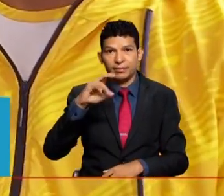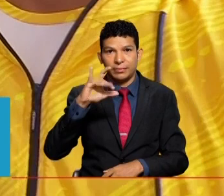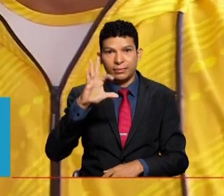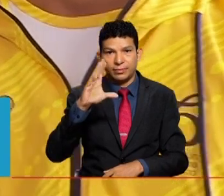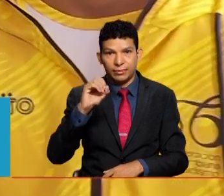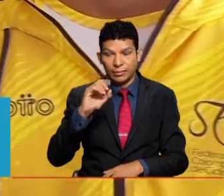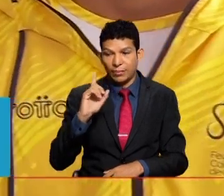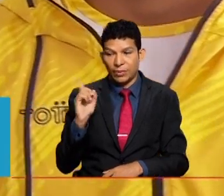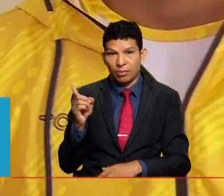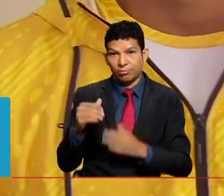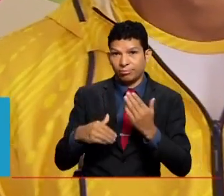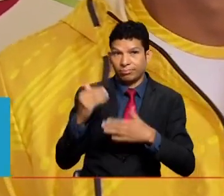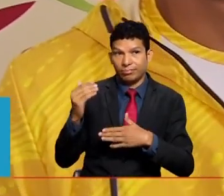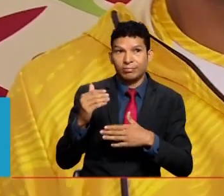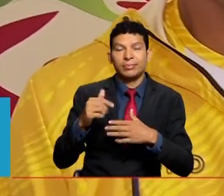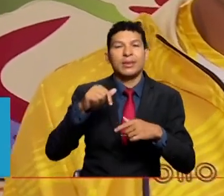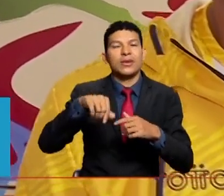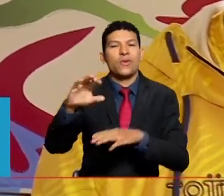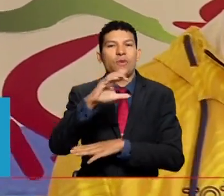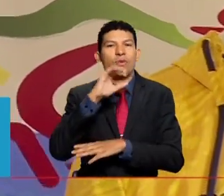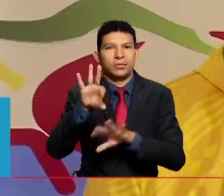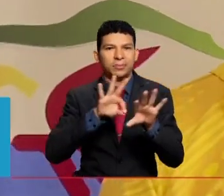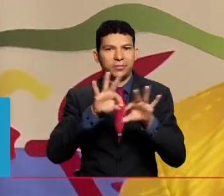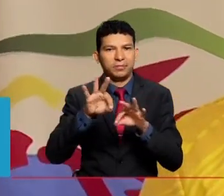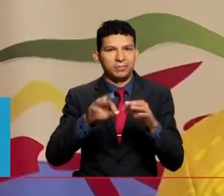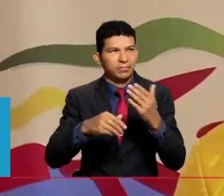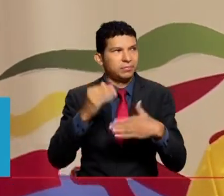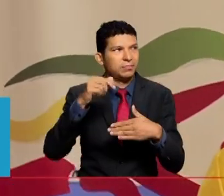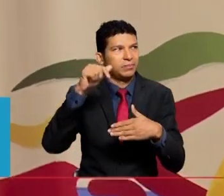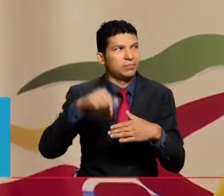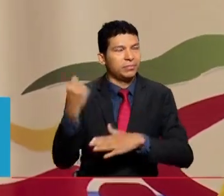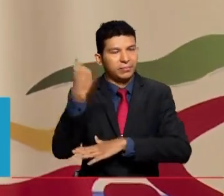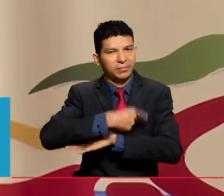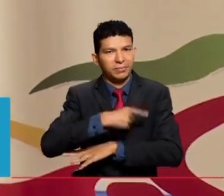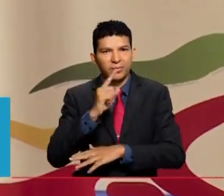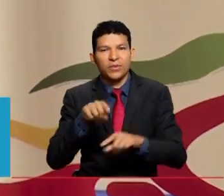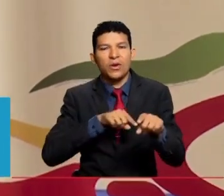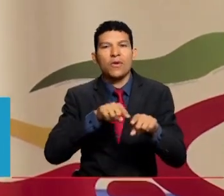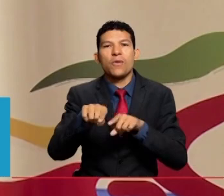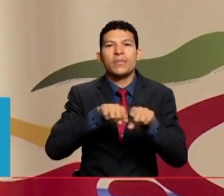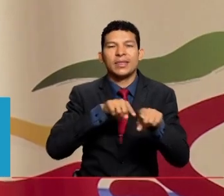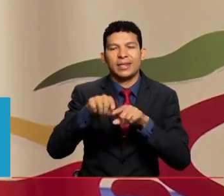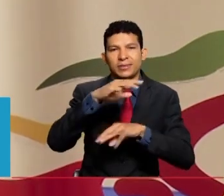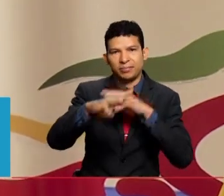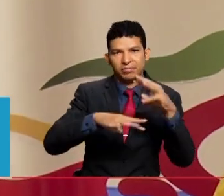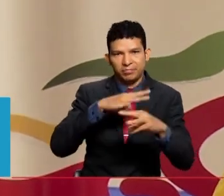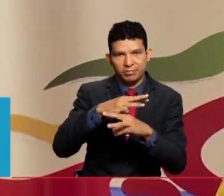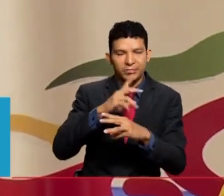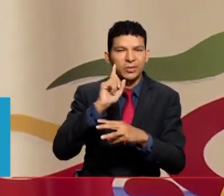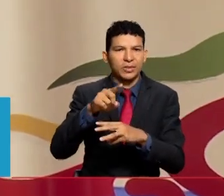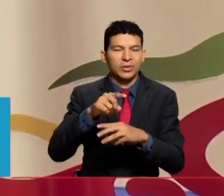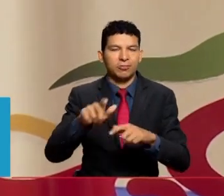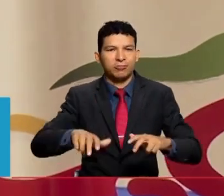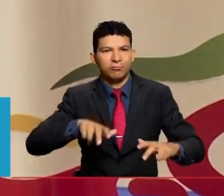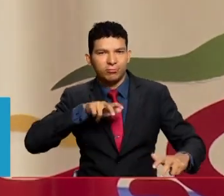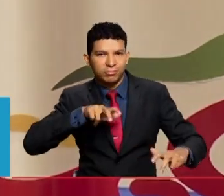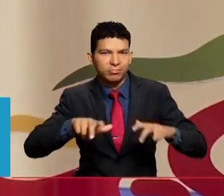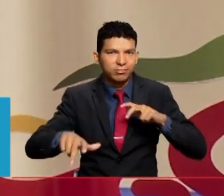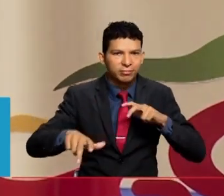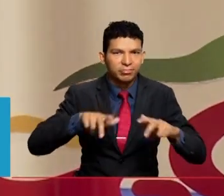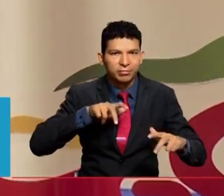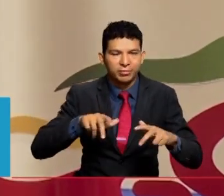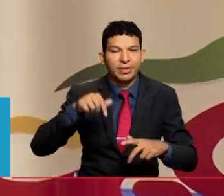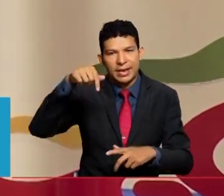una de las grandes figuras de la Selección Colombia en este arranque, el día de hoy, en la competencia mundial junior del ciclismo de pista que va a ser